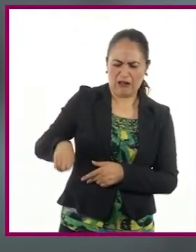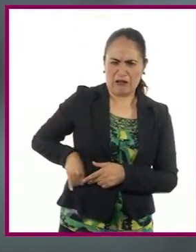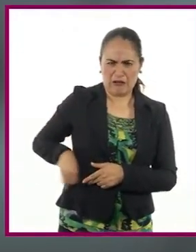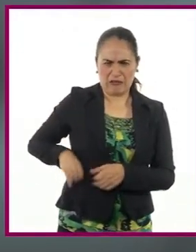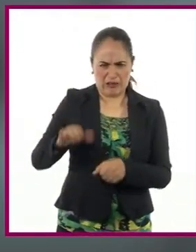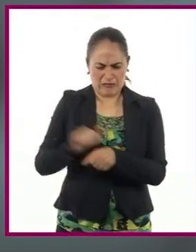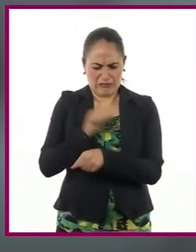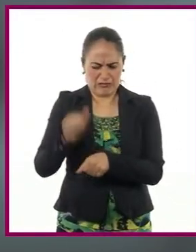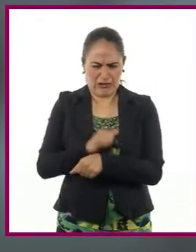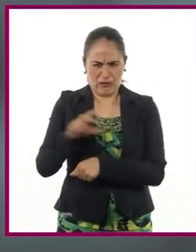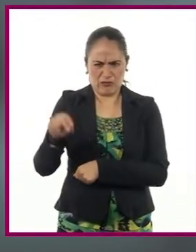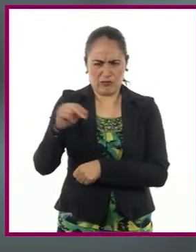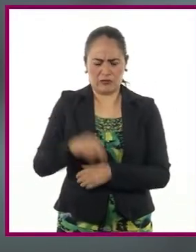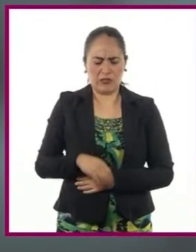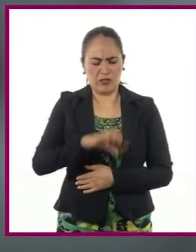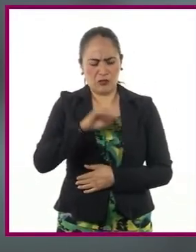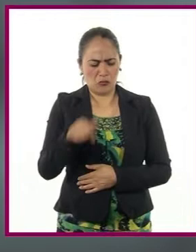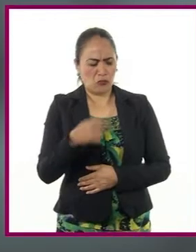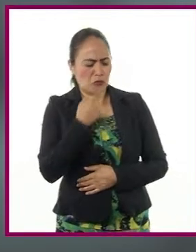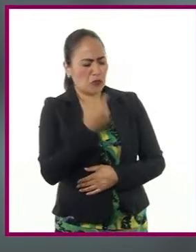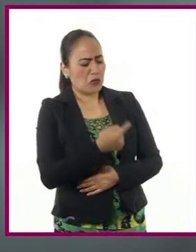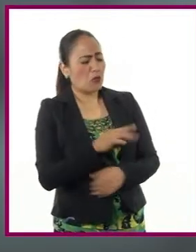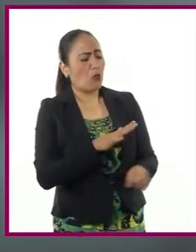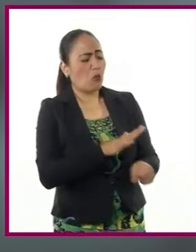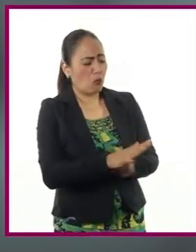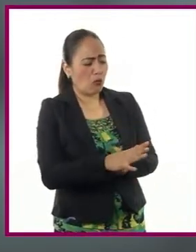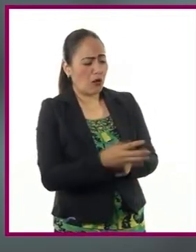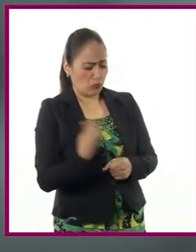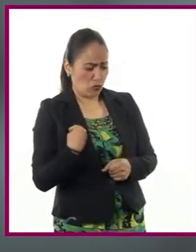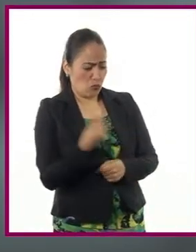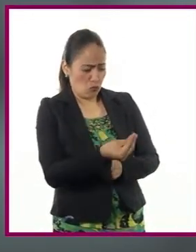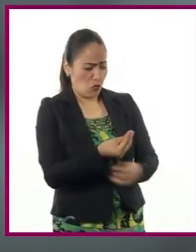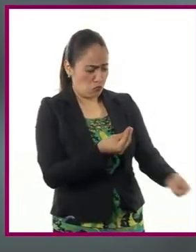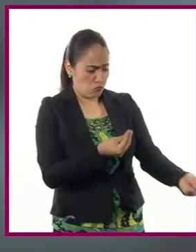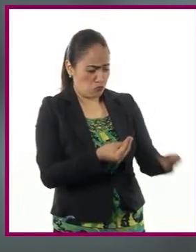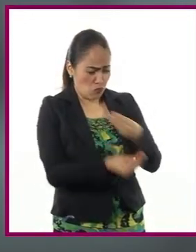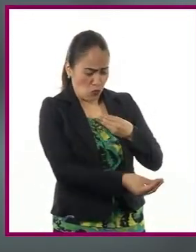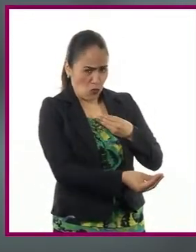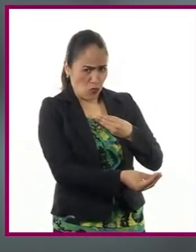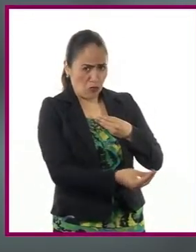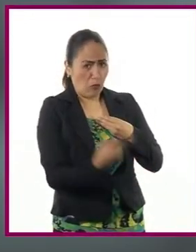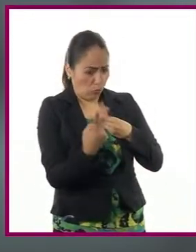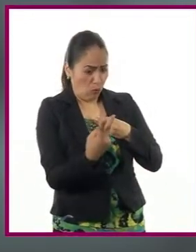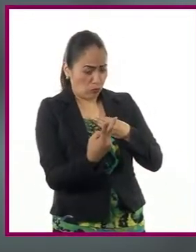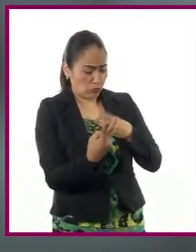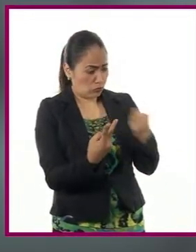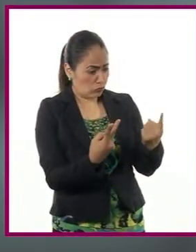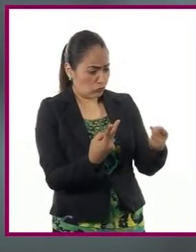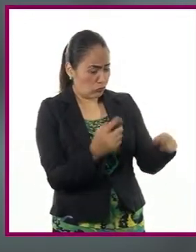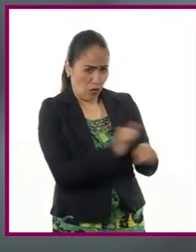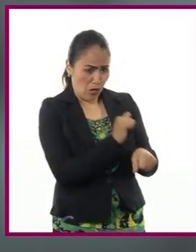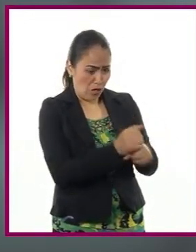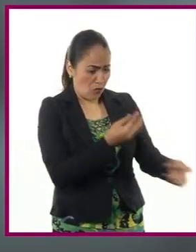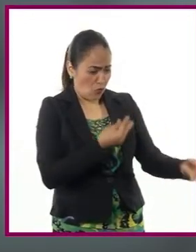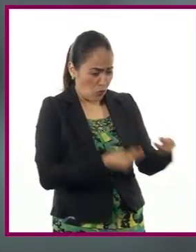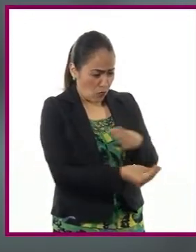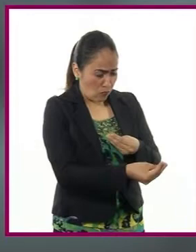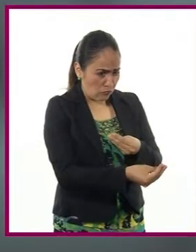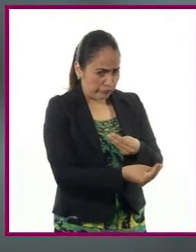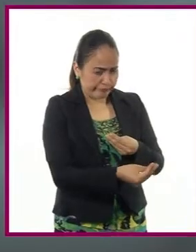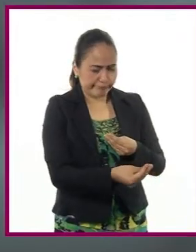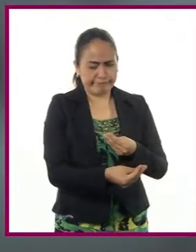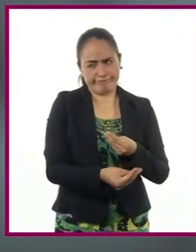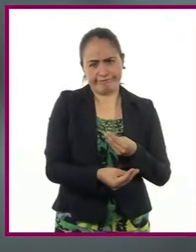Algo decepcionado me preguntó cuál quería a cambio del mío. Incluso me ofreció 2. Cuando vi que quería negociar, le cedí